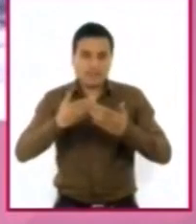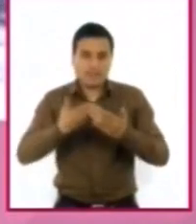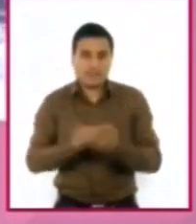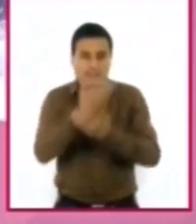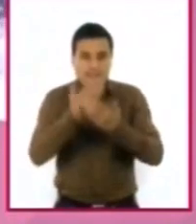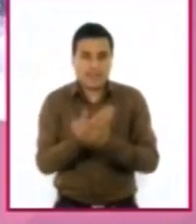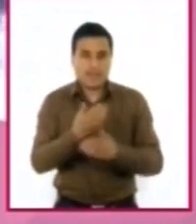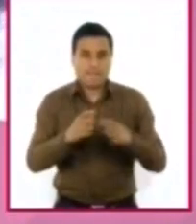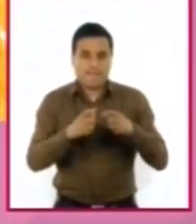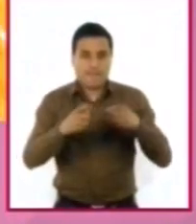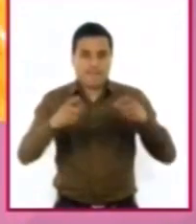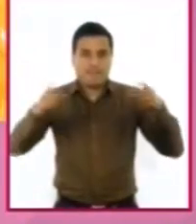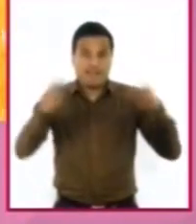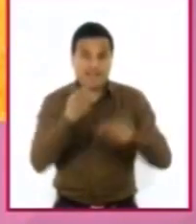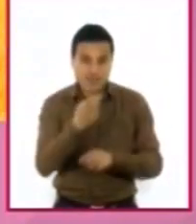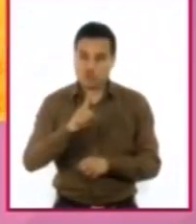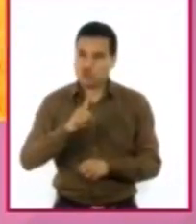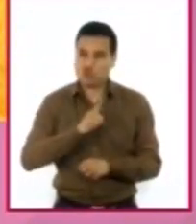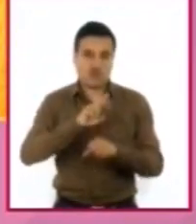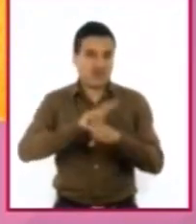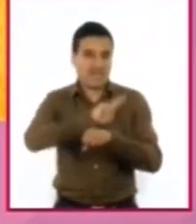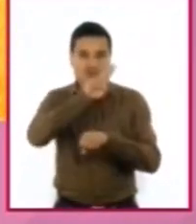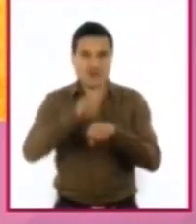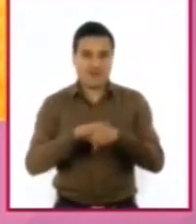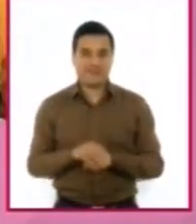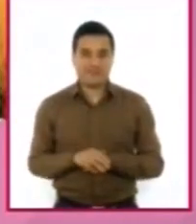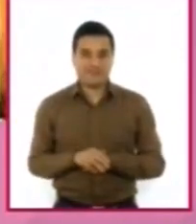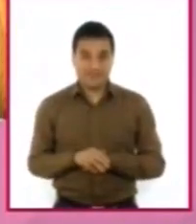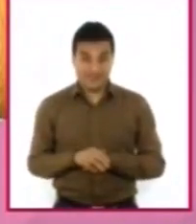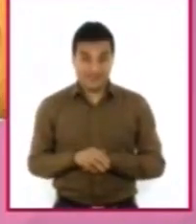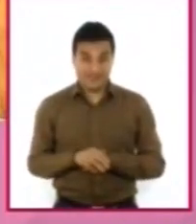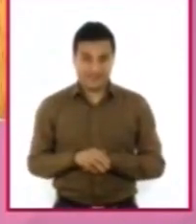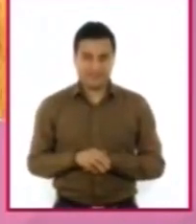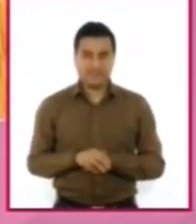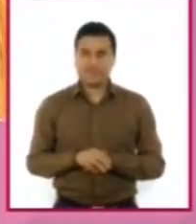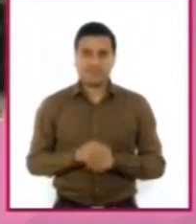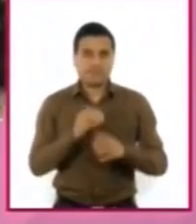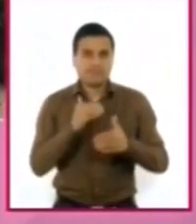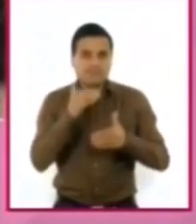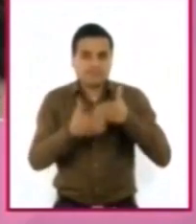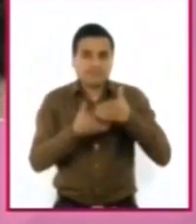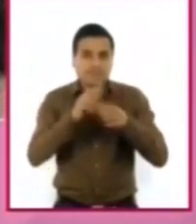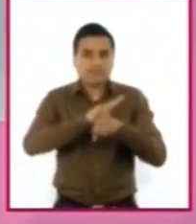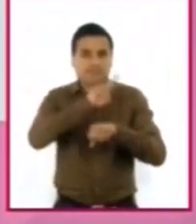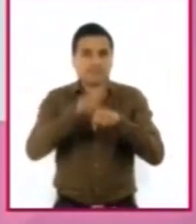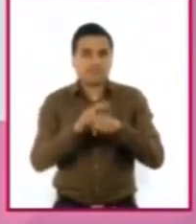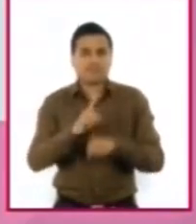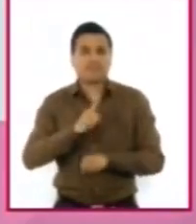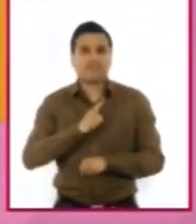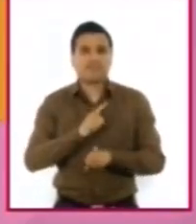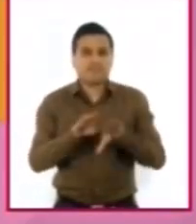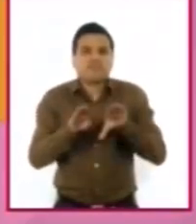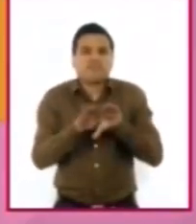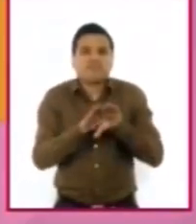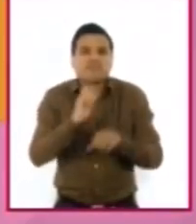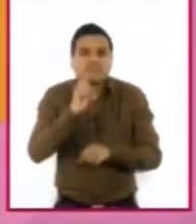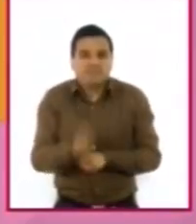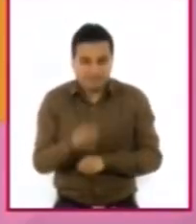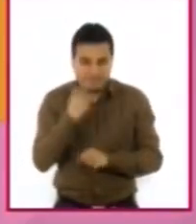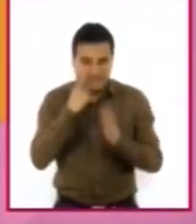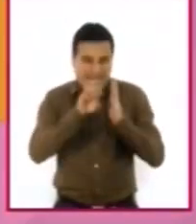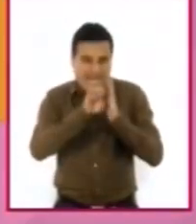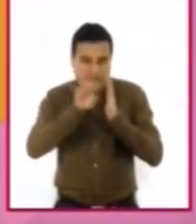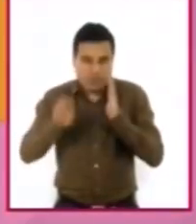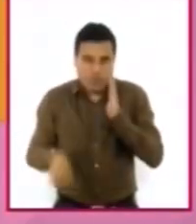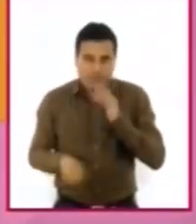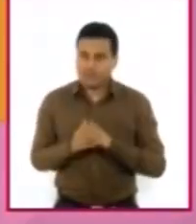la selección natural. Para comprender mejor el mecanismo de selección natural, veamos un ejemplo. Imagina que